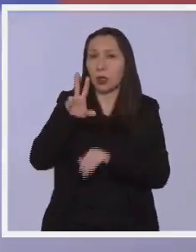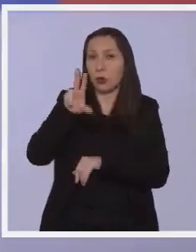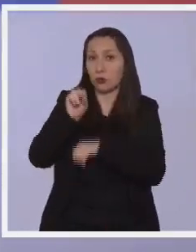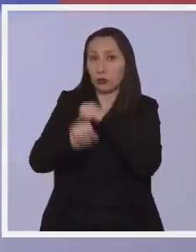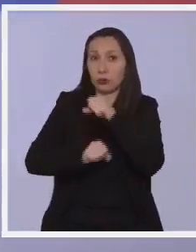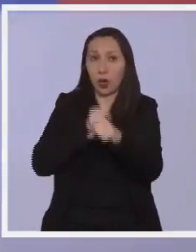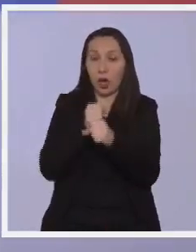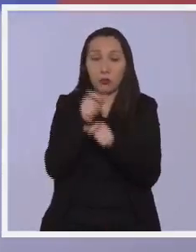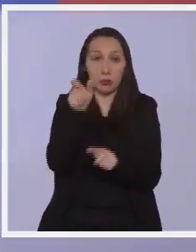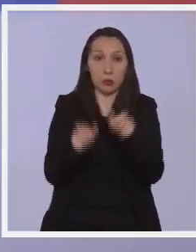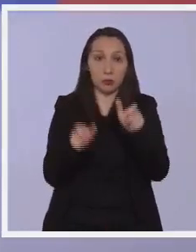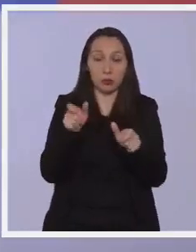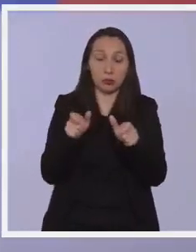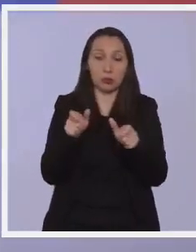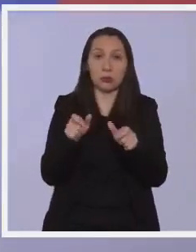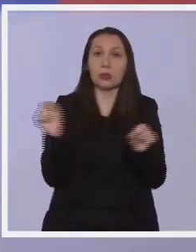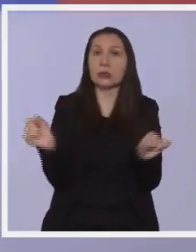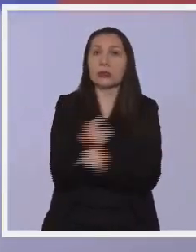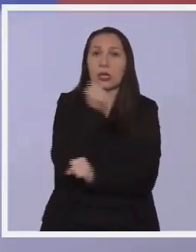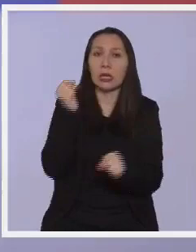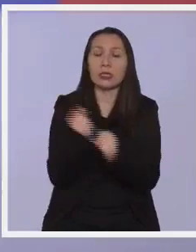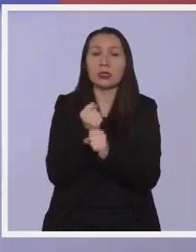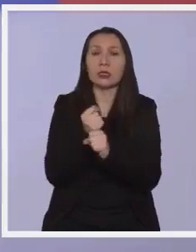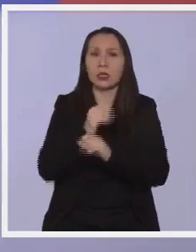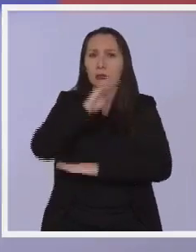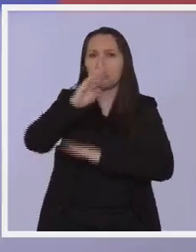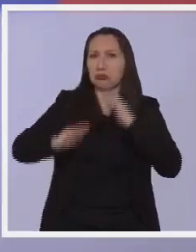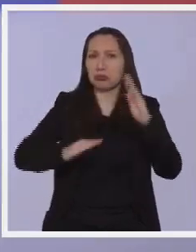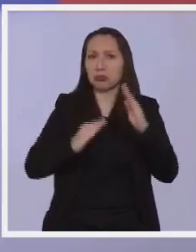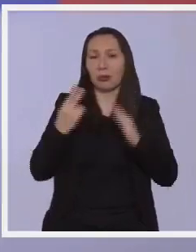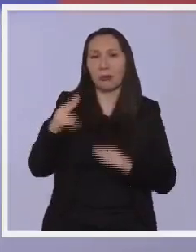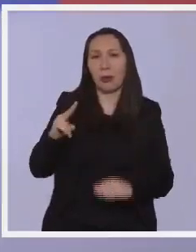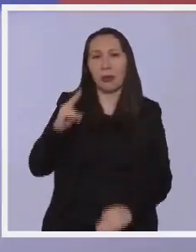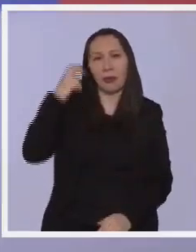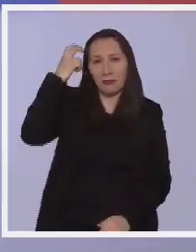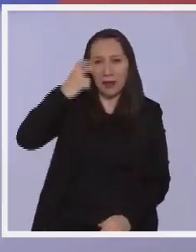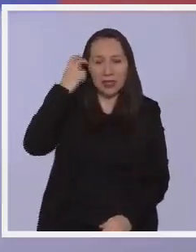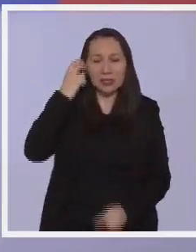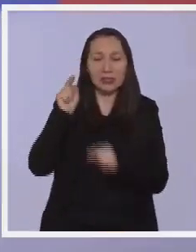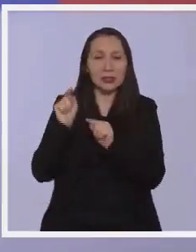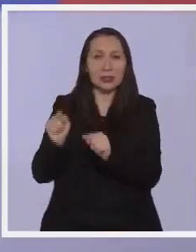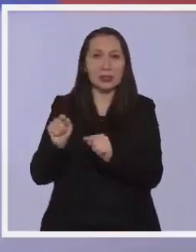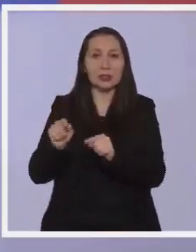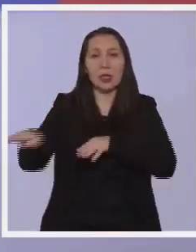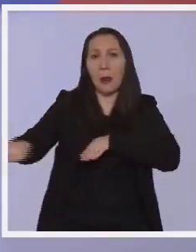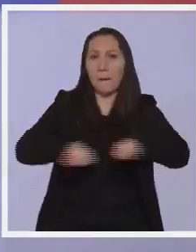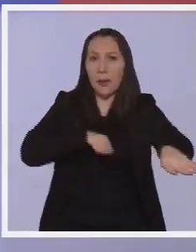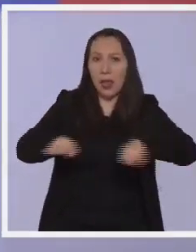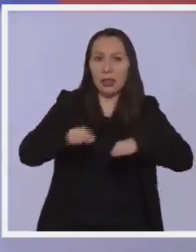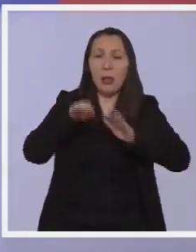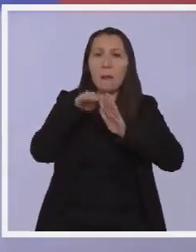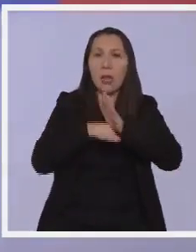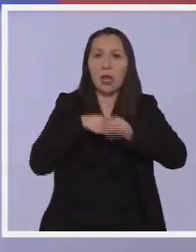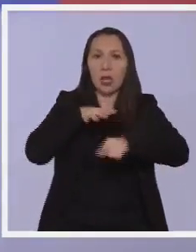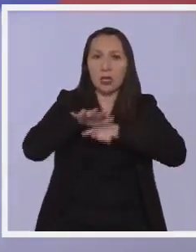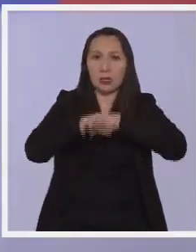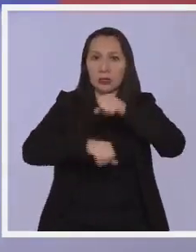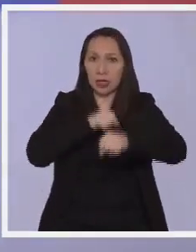años, unos talleres de un arte marcial brasileña, y con patinaje para menores de